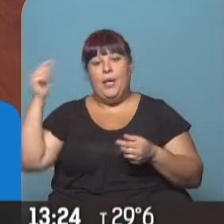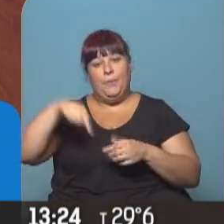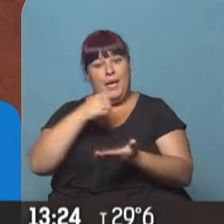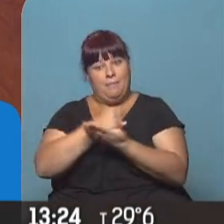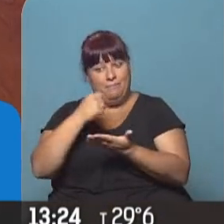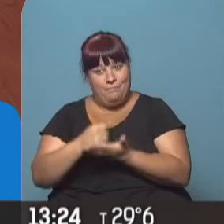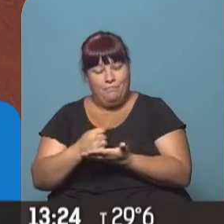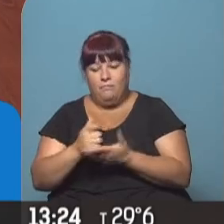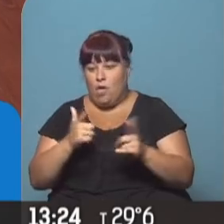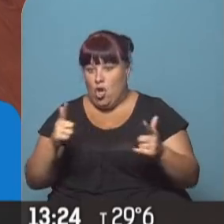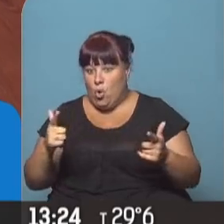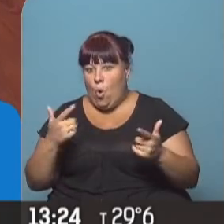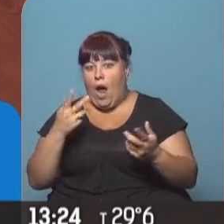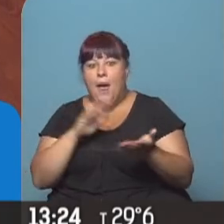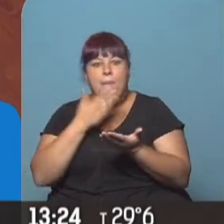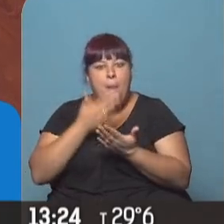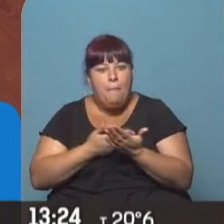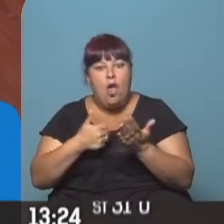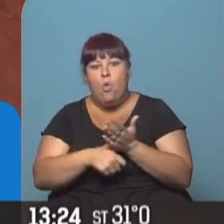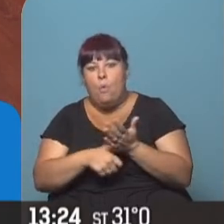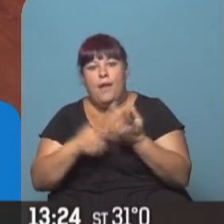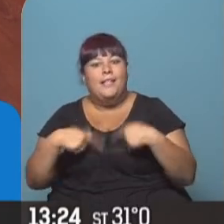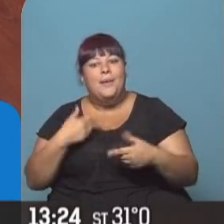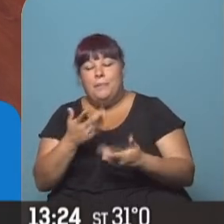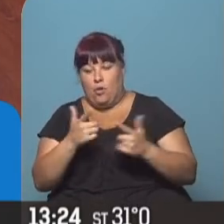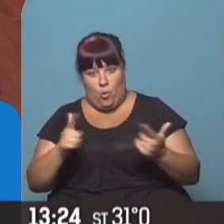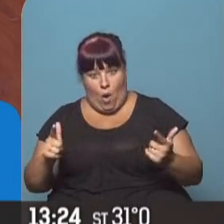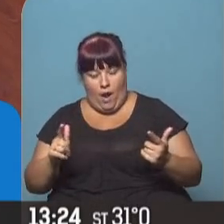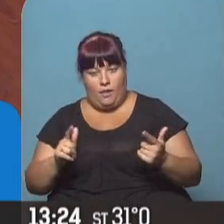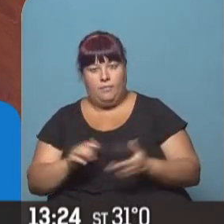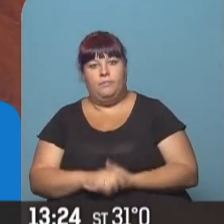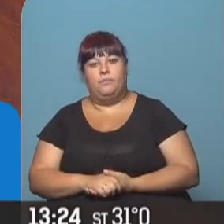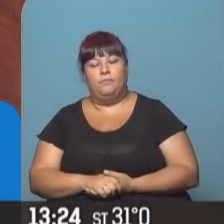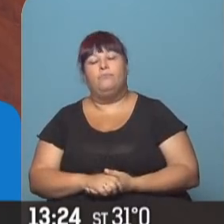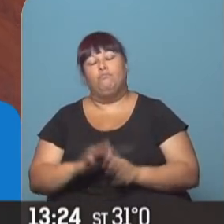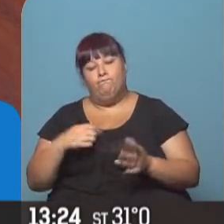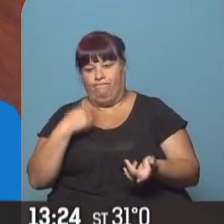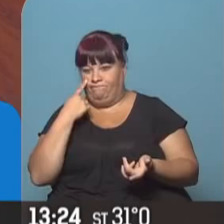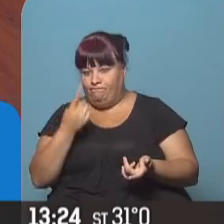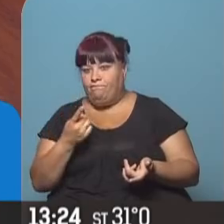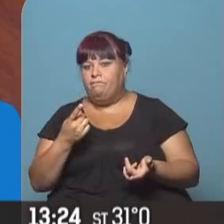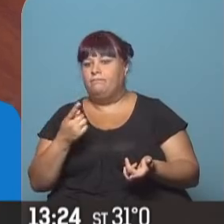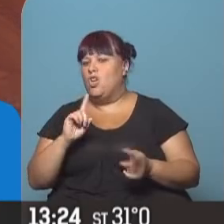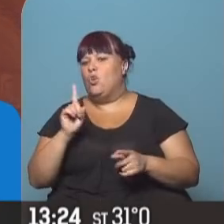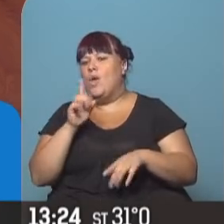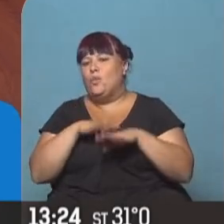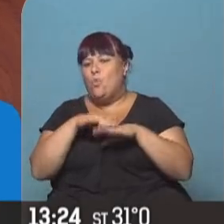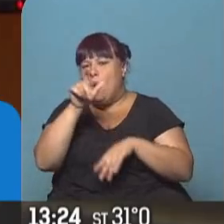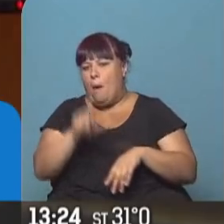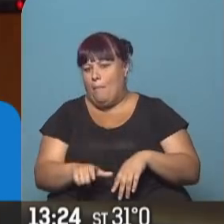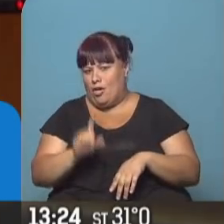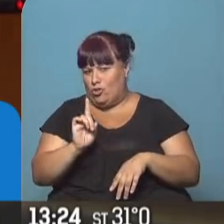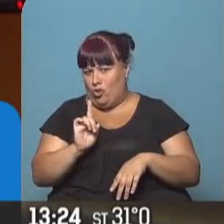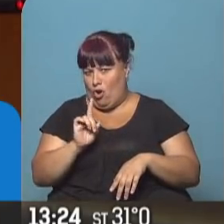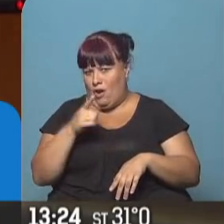migraciones y carecían de algunos de los documentos que se les solicita. Vimos que esto era ajeno a la voluntad de la persona que